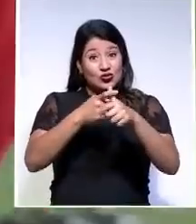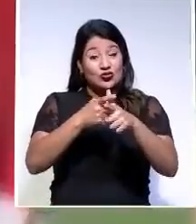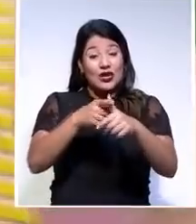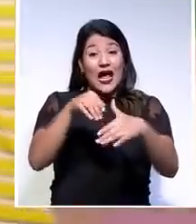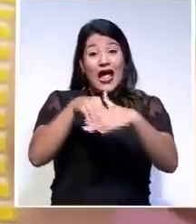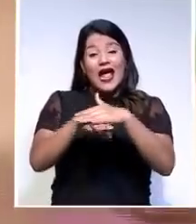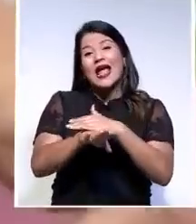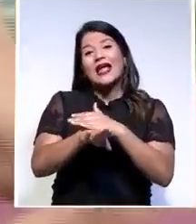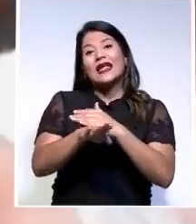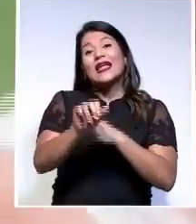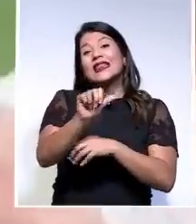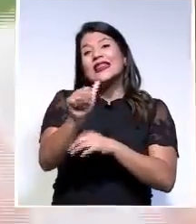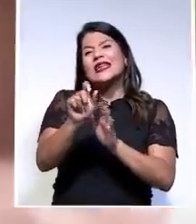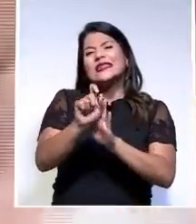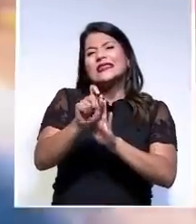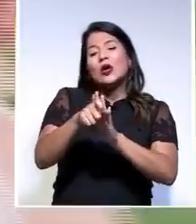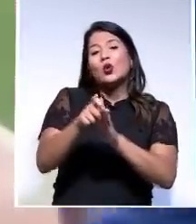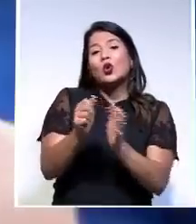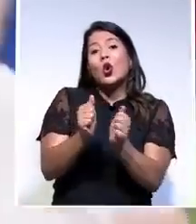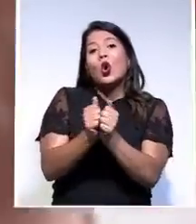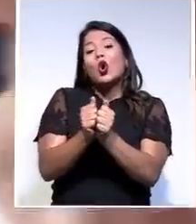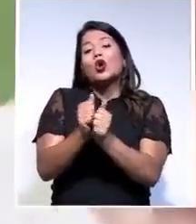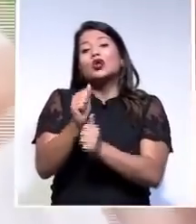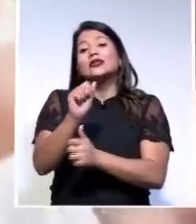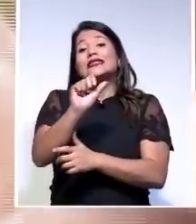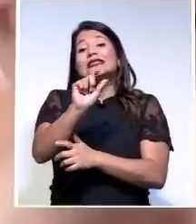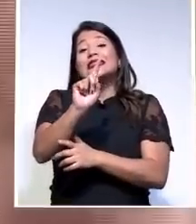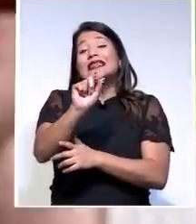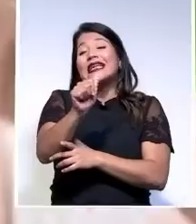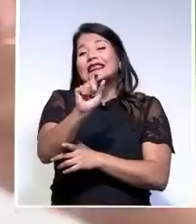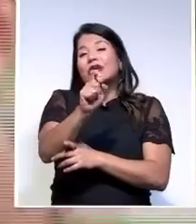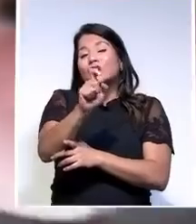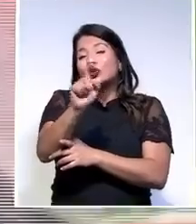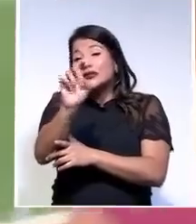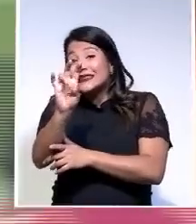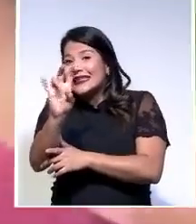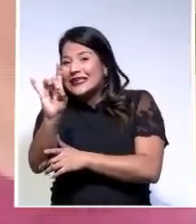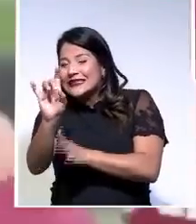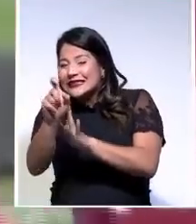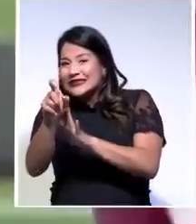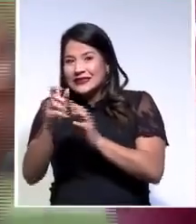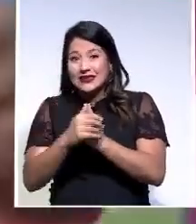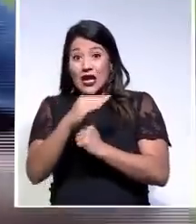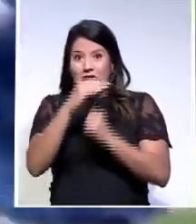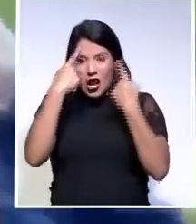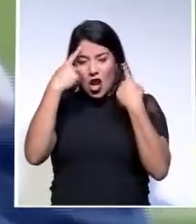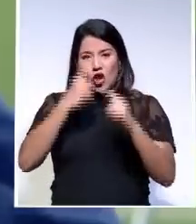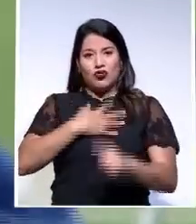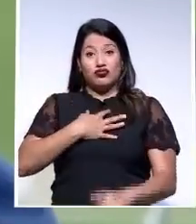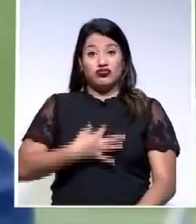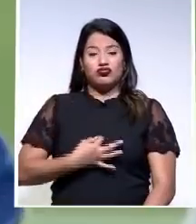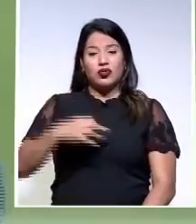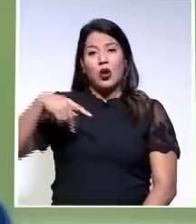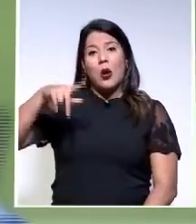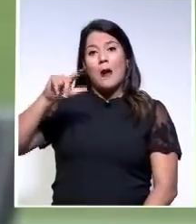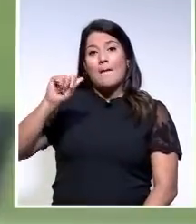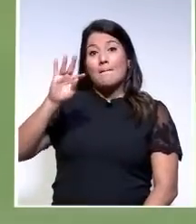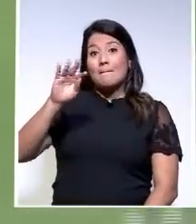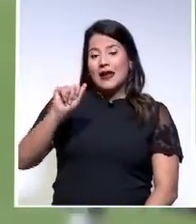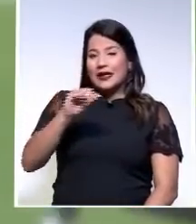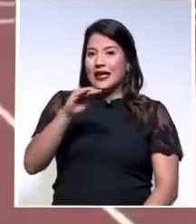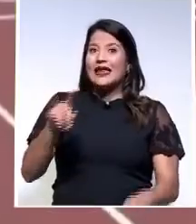solo 10 segundos con 78 centésimas y se llevó la medalla de plata y de